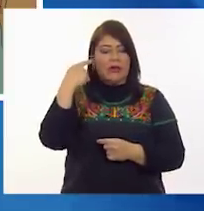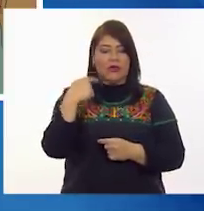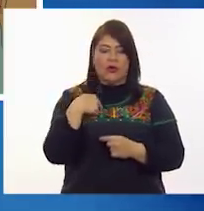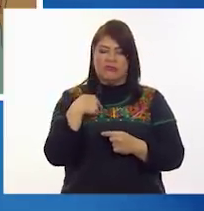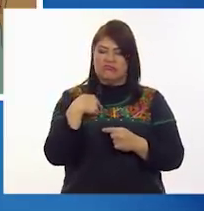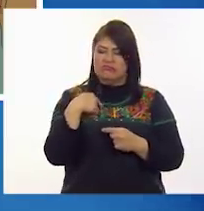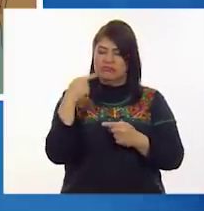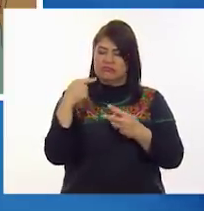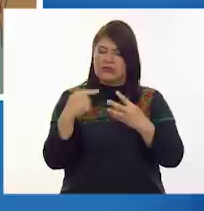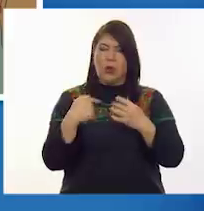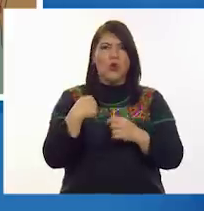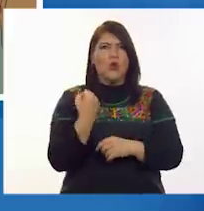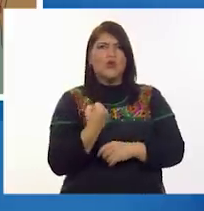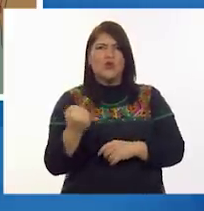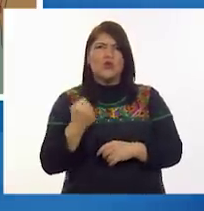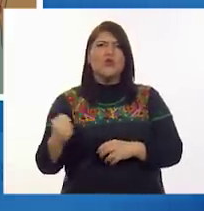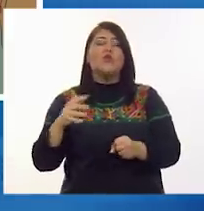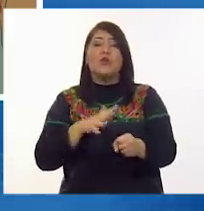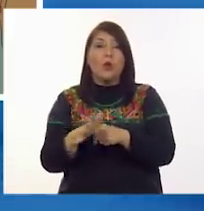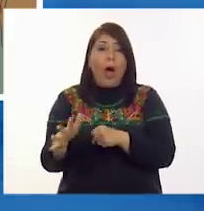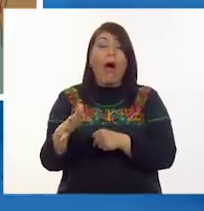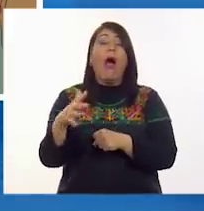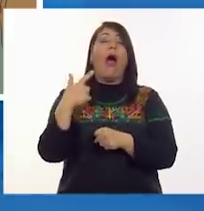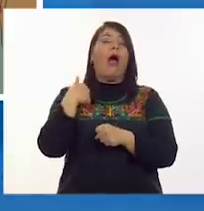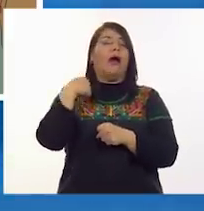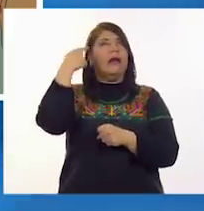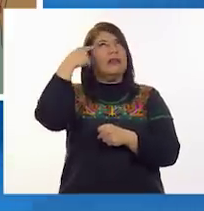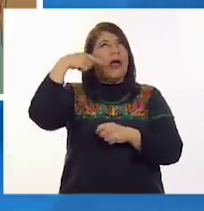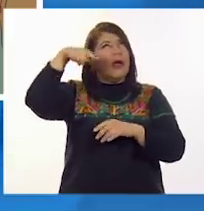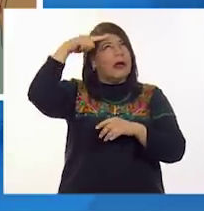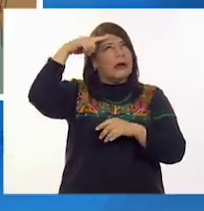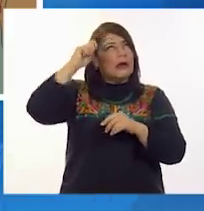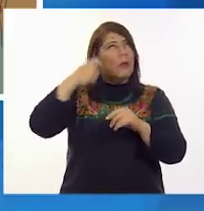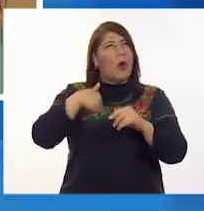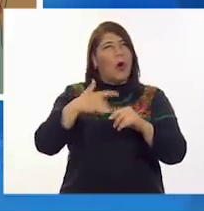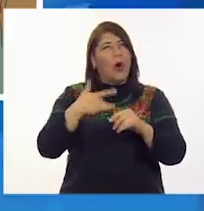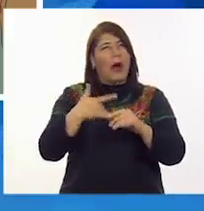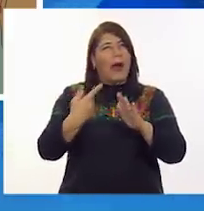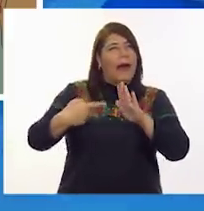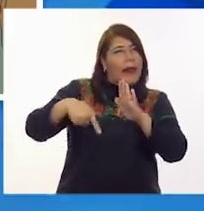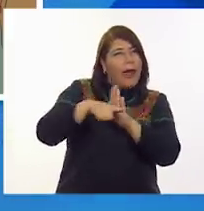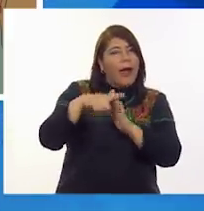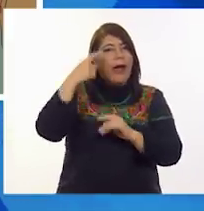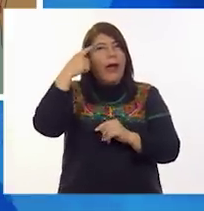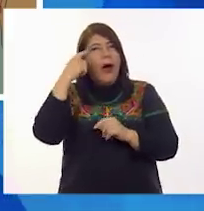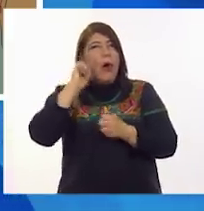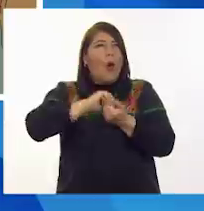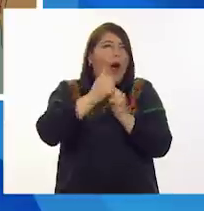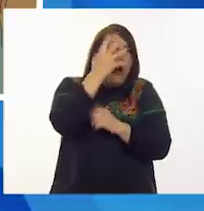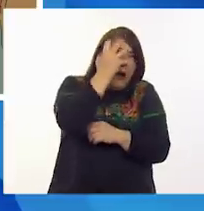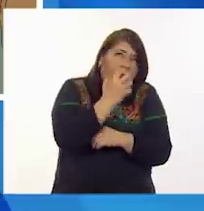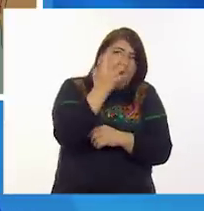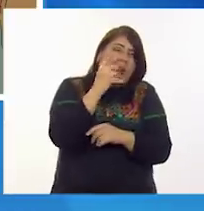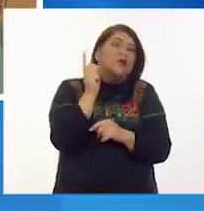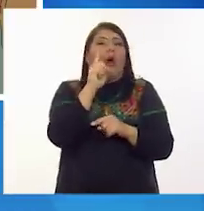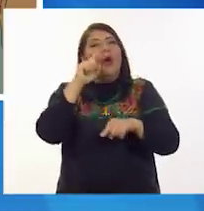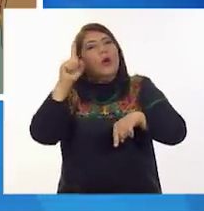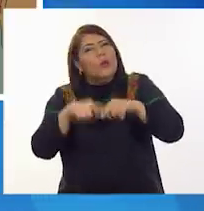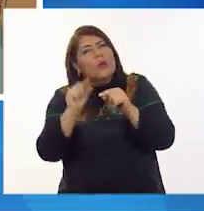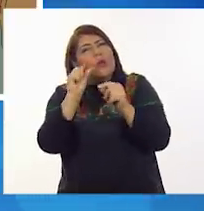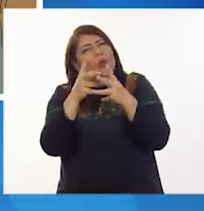buenas o buenos, ¿no? Para así salir de esos pensamientos que de pronto nos trae la tristeza. Y bueno,